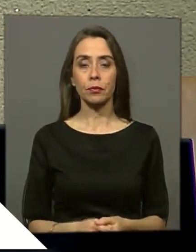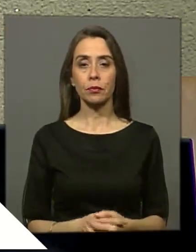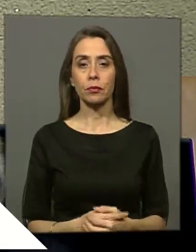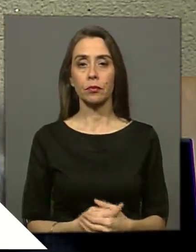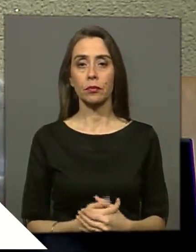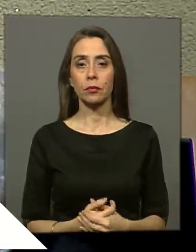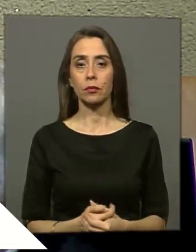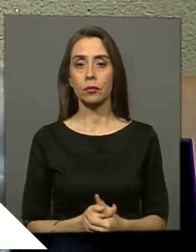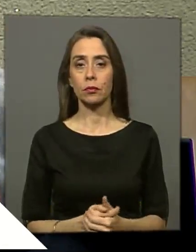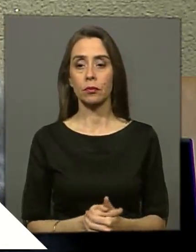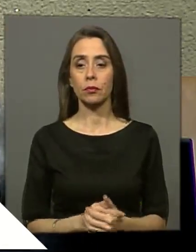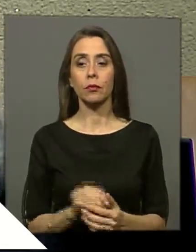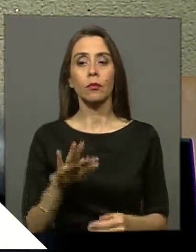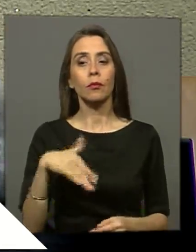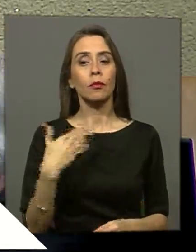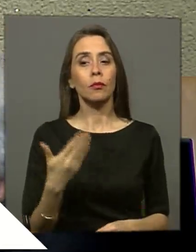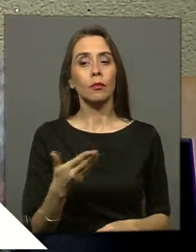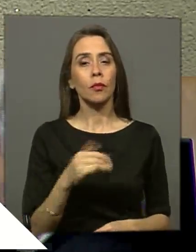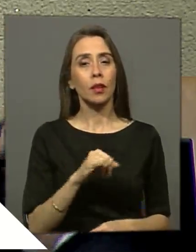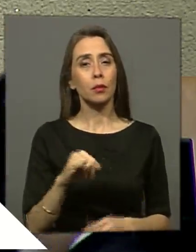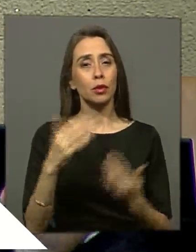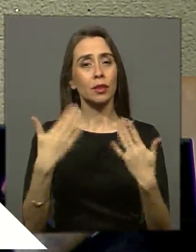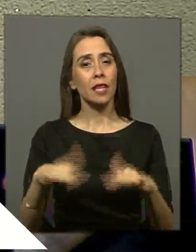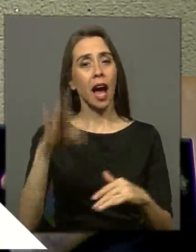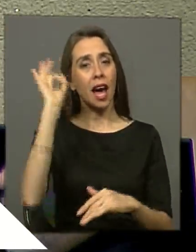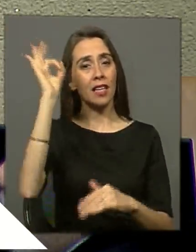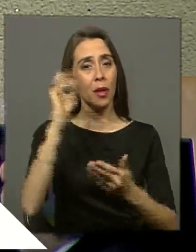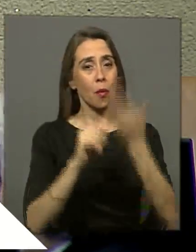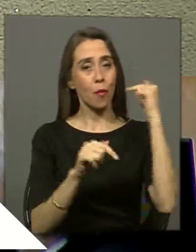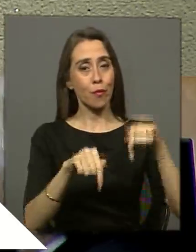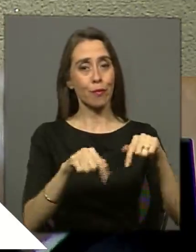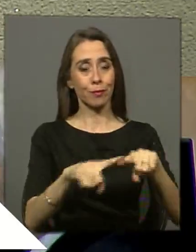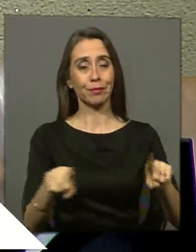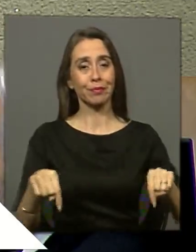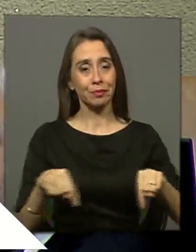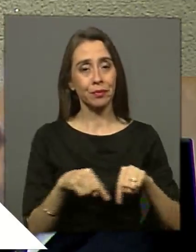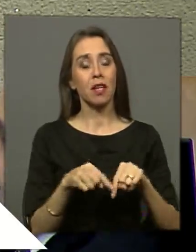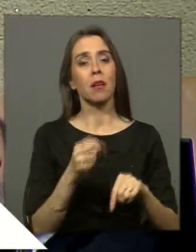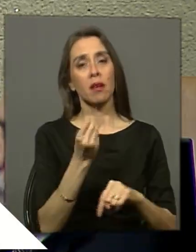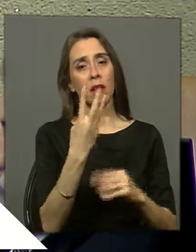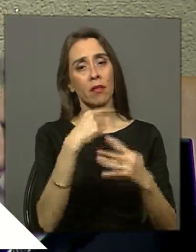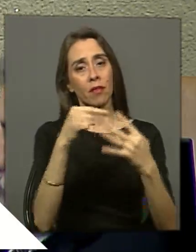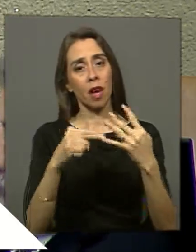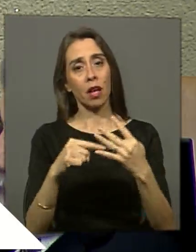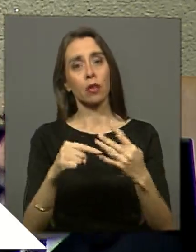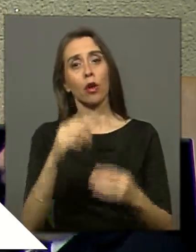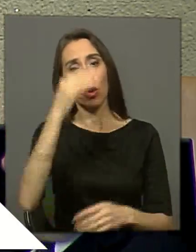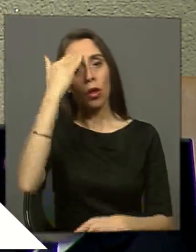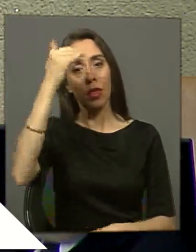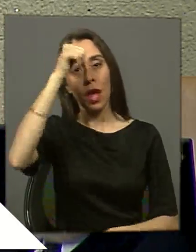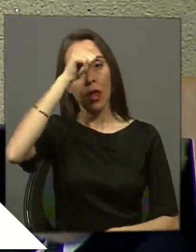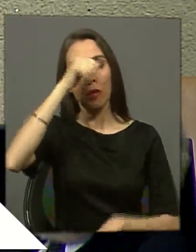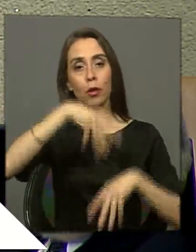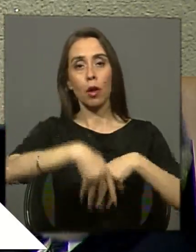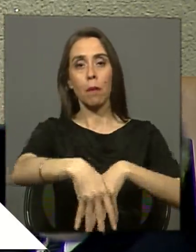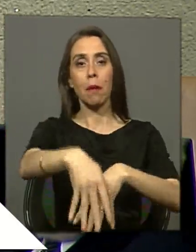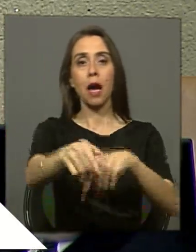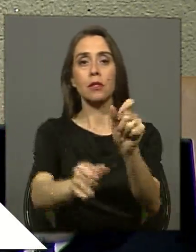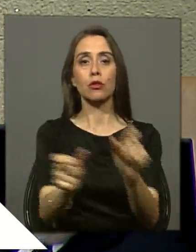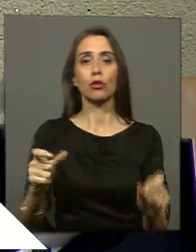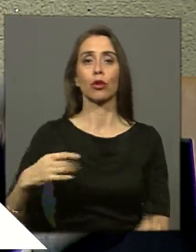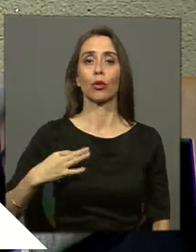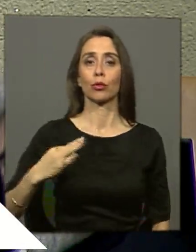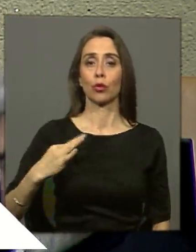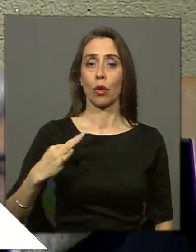luego de esa de esa sesión ocurrieron varios hechos una marcha un día domingo por parte de la ciudadanía